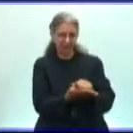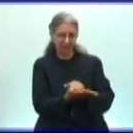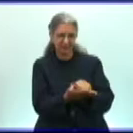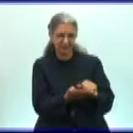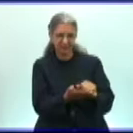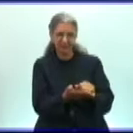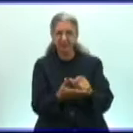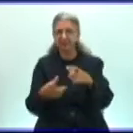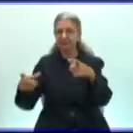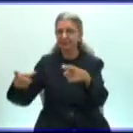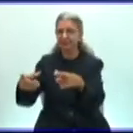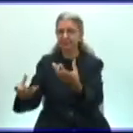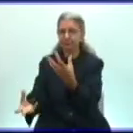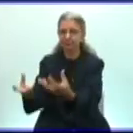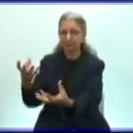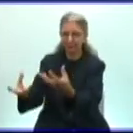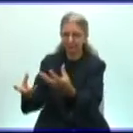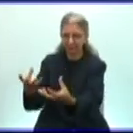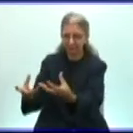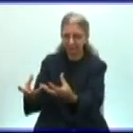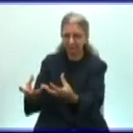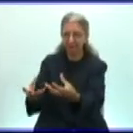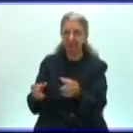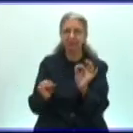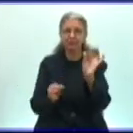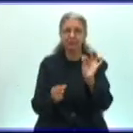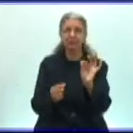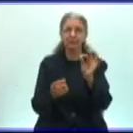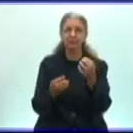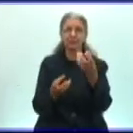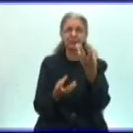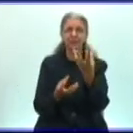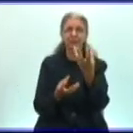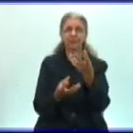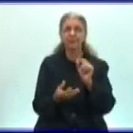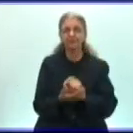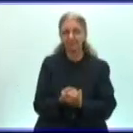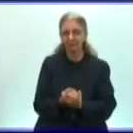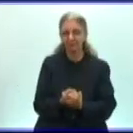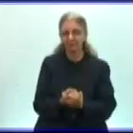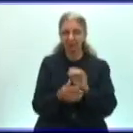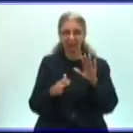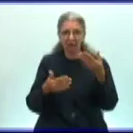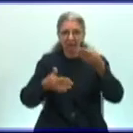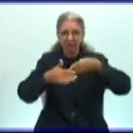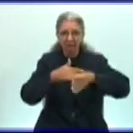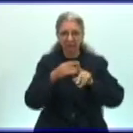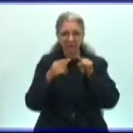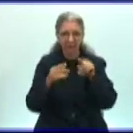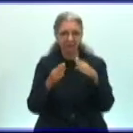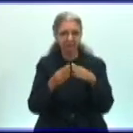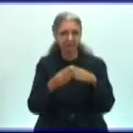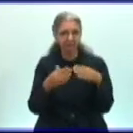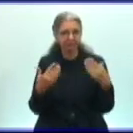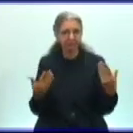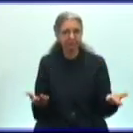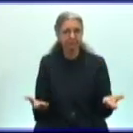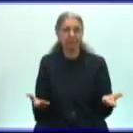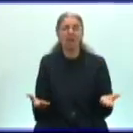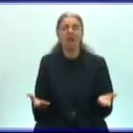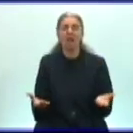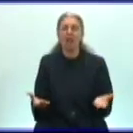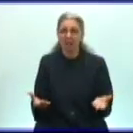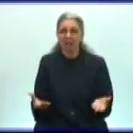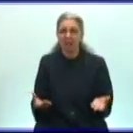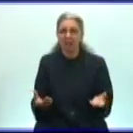la hornilla eléctrica, pero también los bombillos. Vamos a ver qué está pasando en ese hogar. Ciertamente